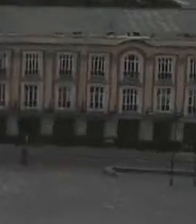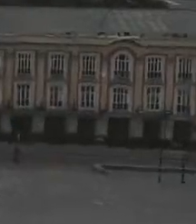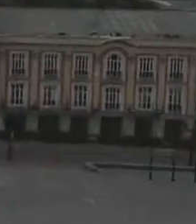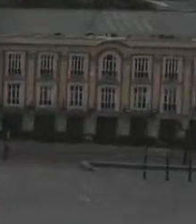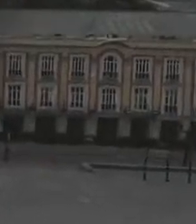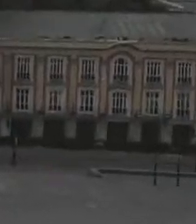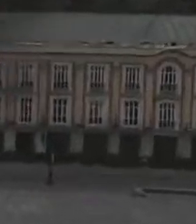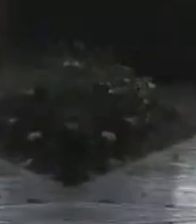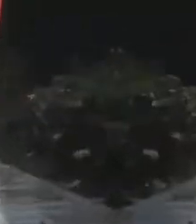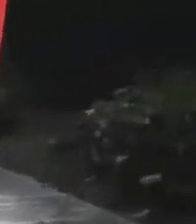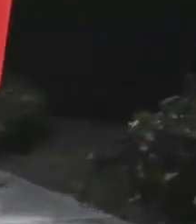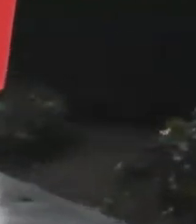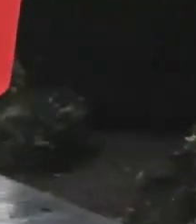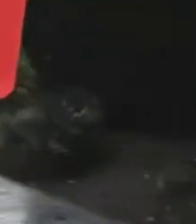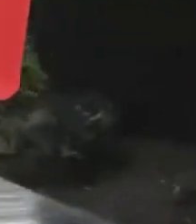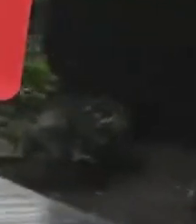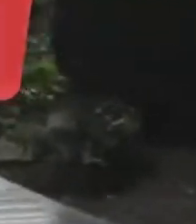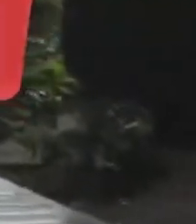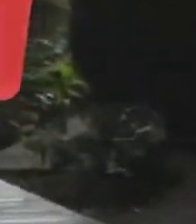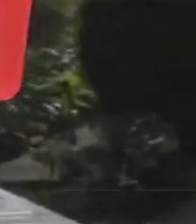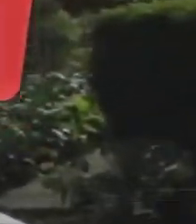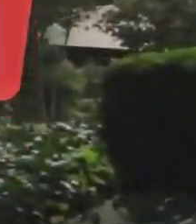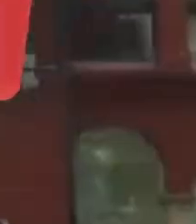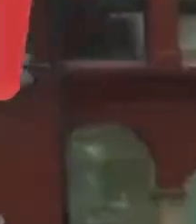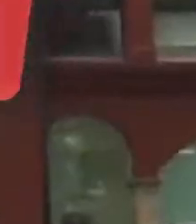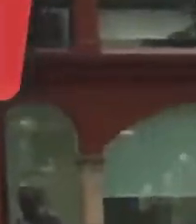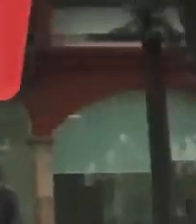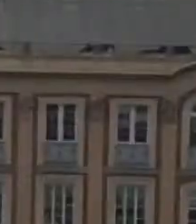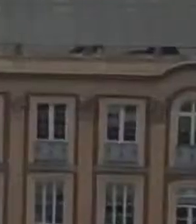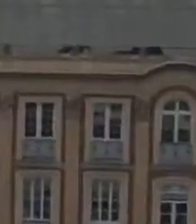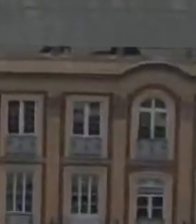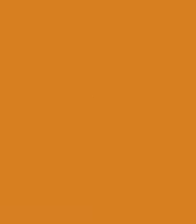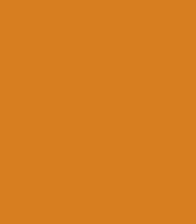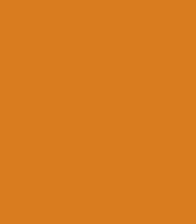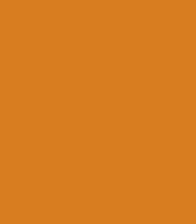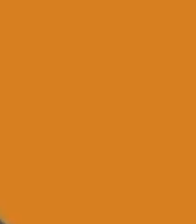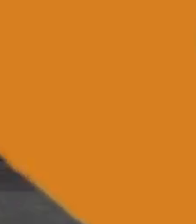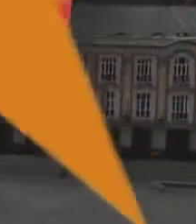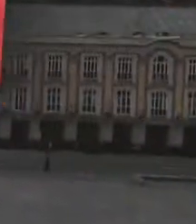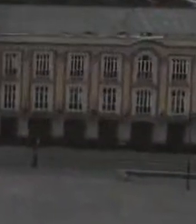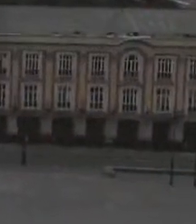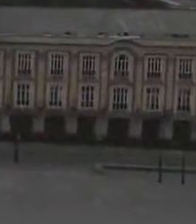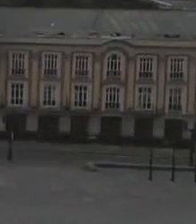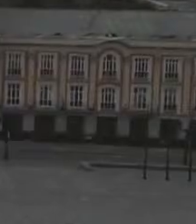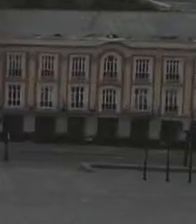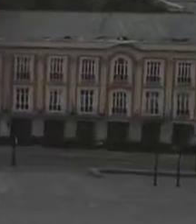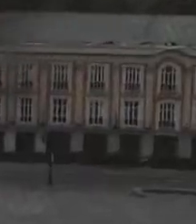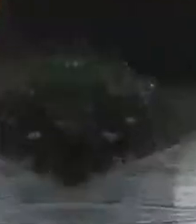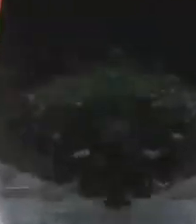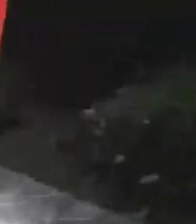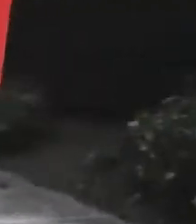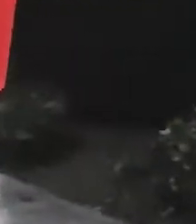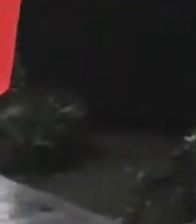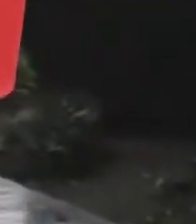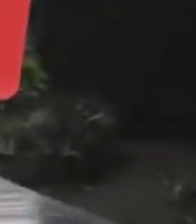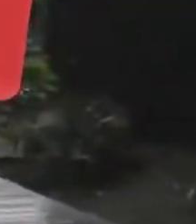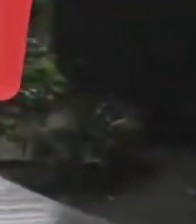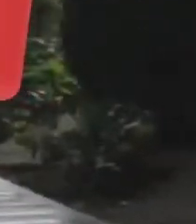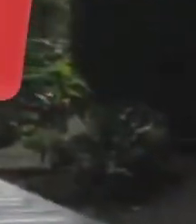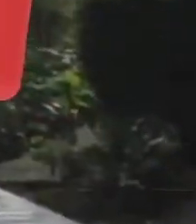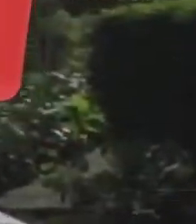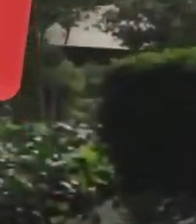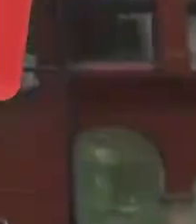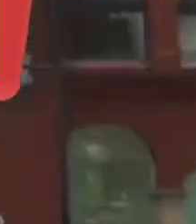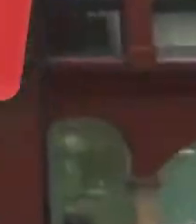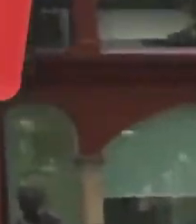con la alcaldía. Información de primera mano para la ciudadanía. Al día con la alcaldía. Información de primera mano